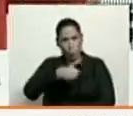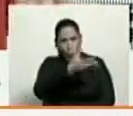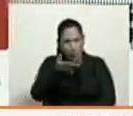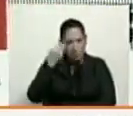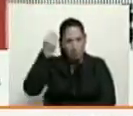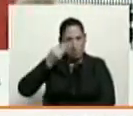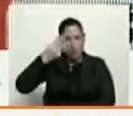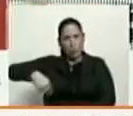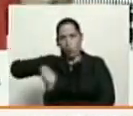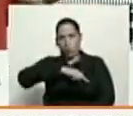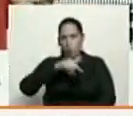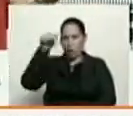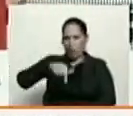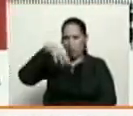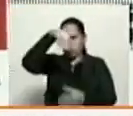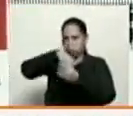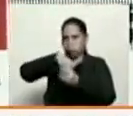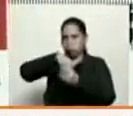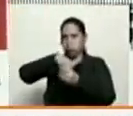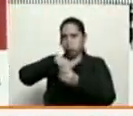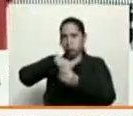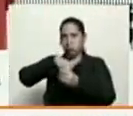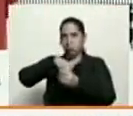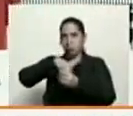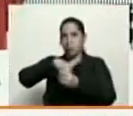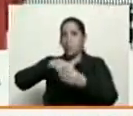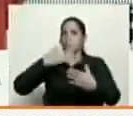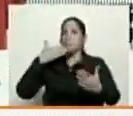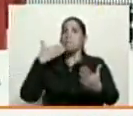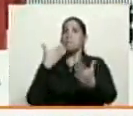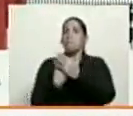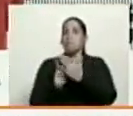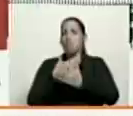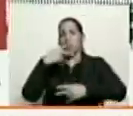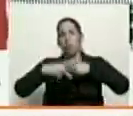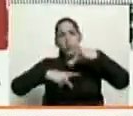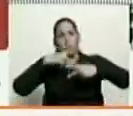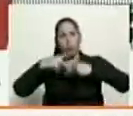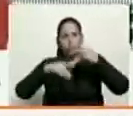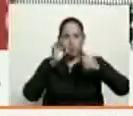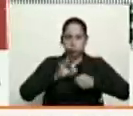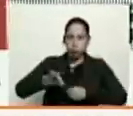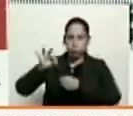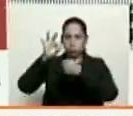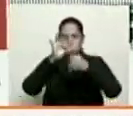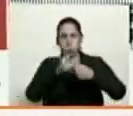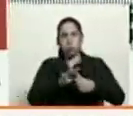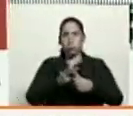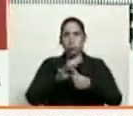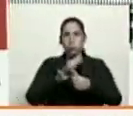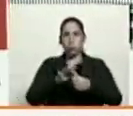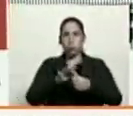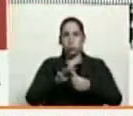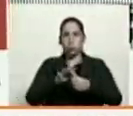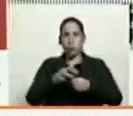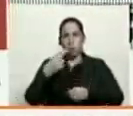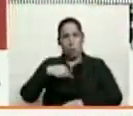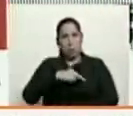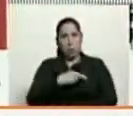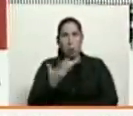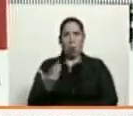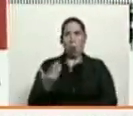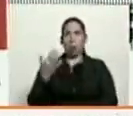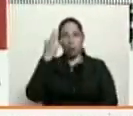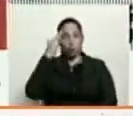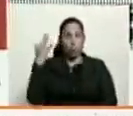que estamos metidos en esta propuesta de producir, de sembrar es por hobby? No, no es